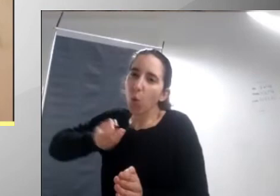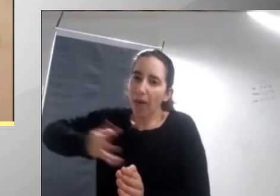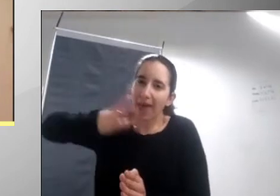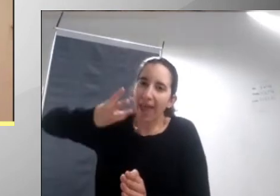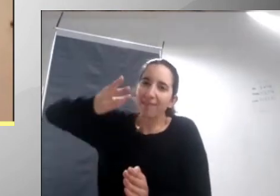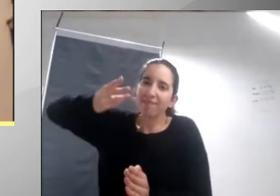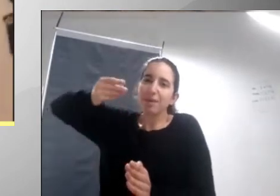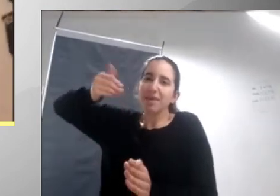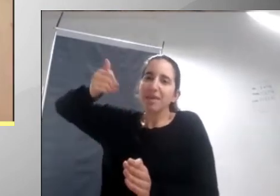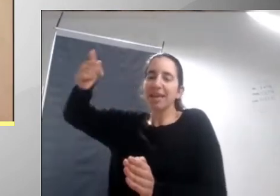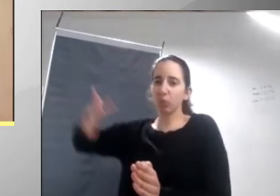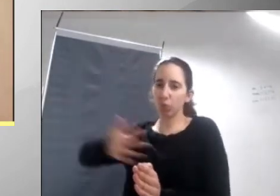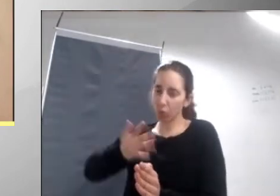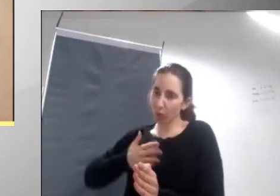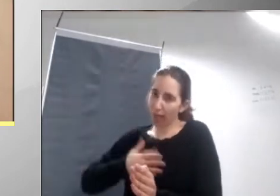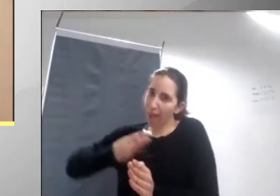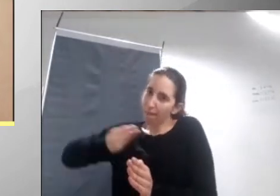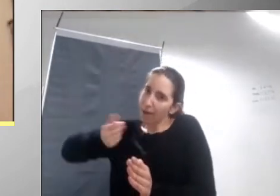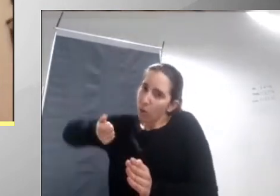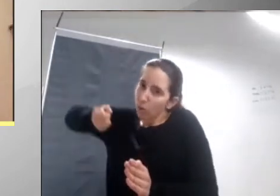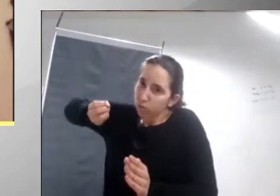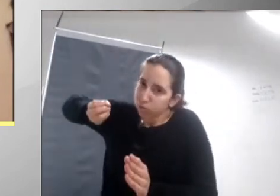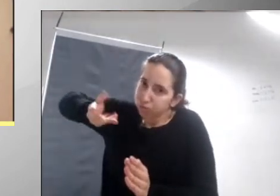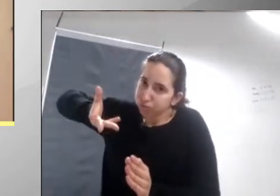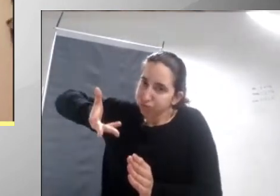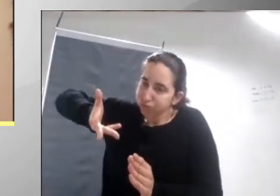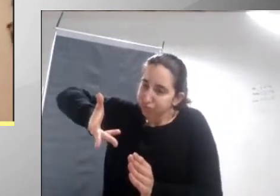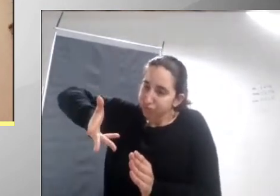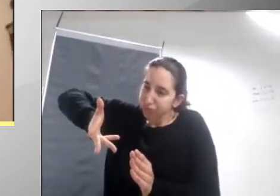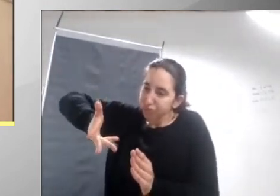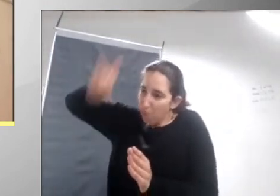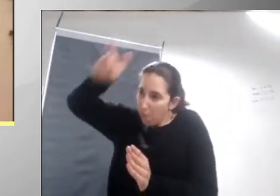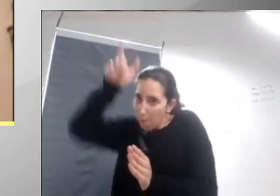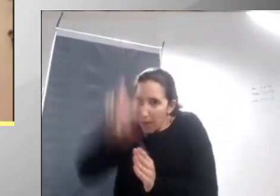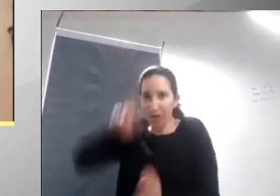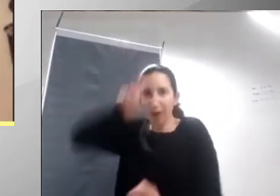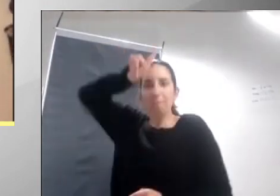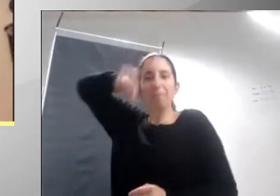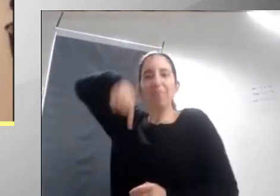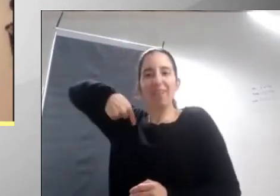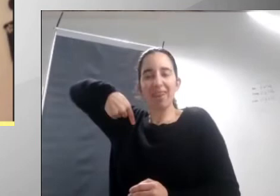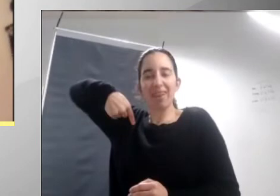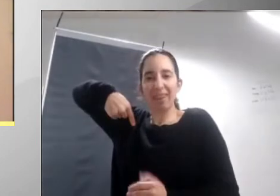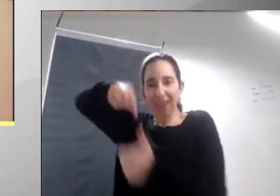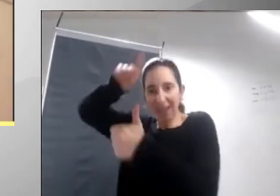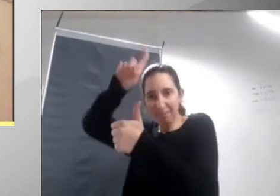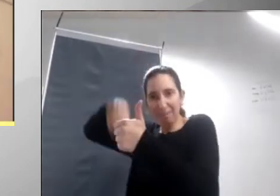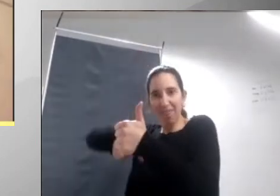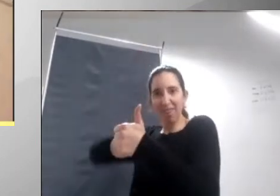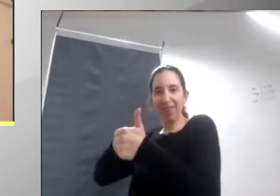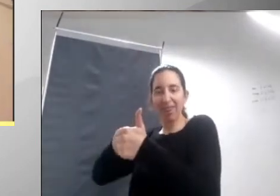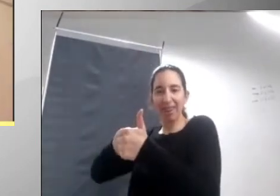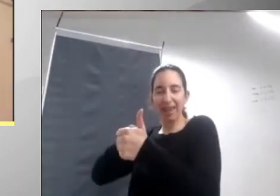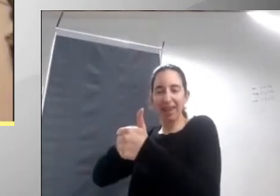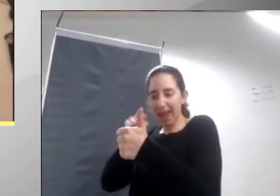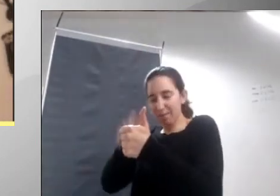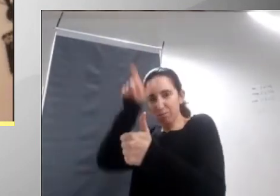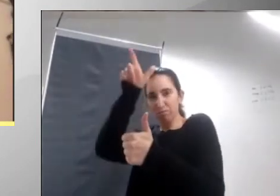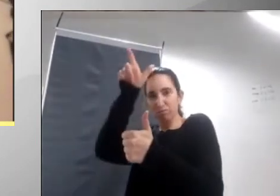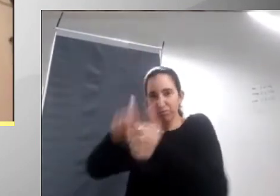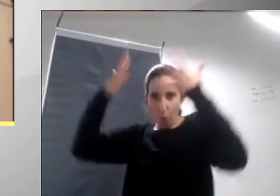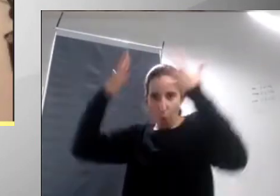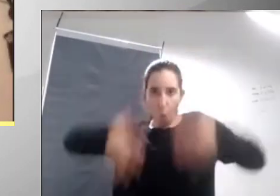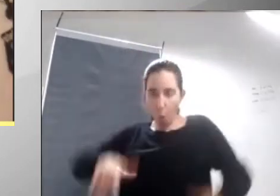verbo, eso es lo que le da la calidad de humano. Y la calidad de humano no se